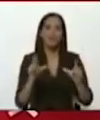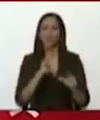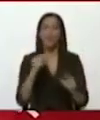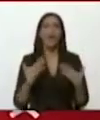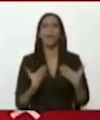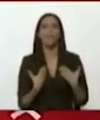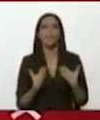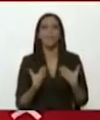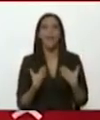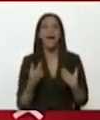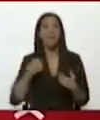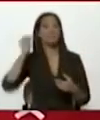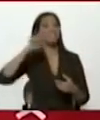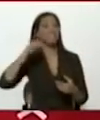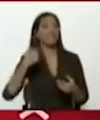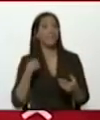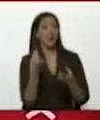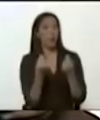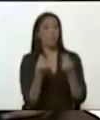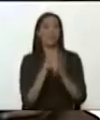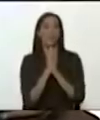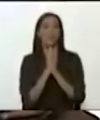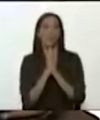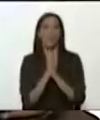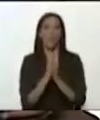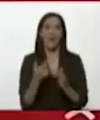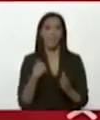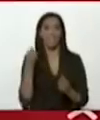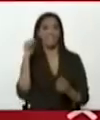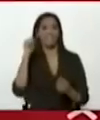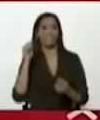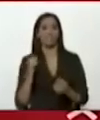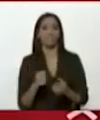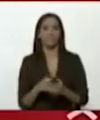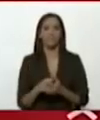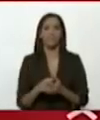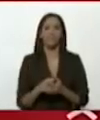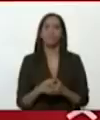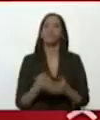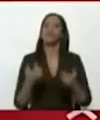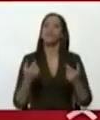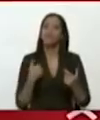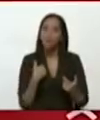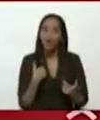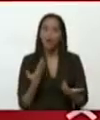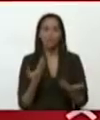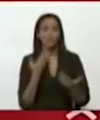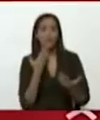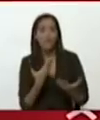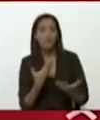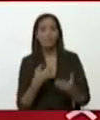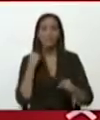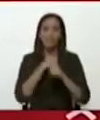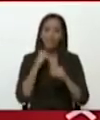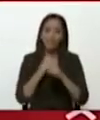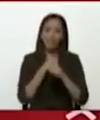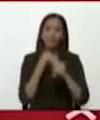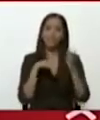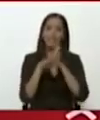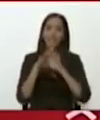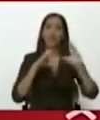sí me pueden premiar, pero no a mi con persona. Dinero, por favor. Es un reconocimiento precisamente a la labor que vienen desarrollando los